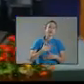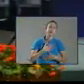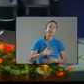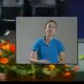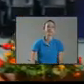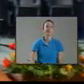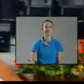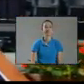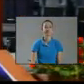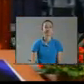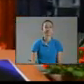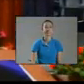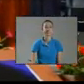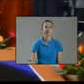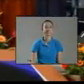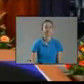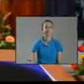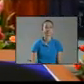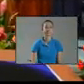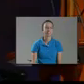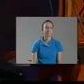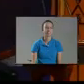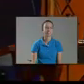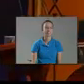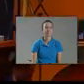imru, amén.